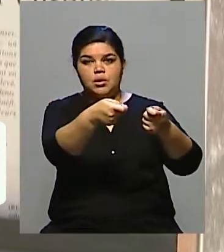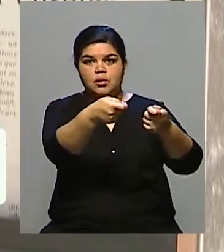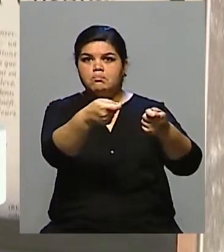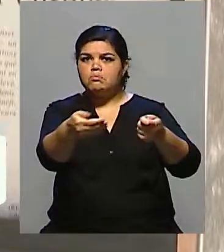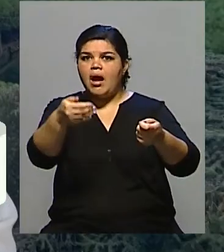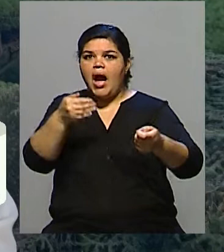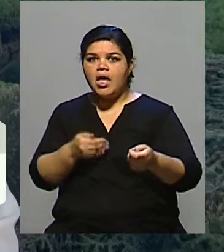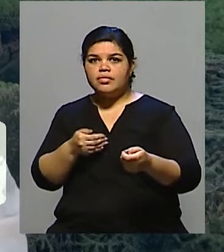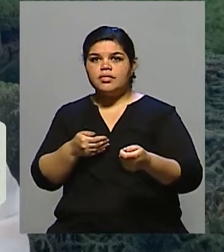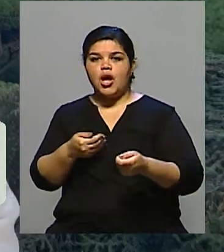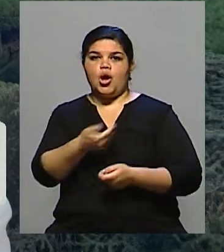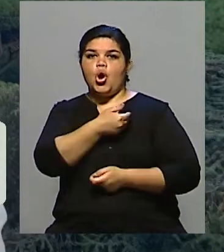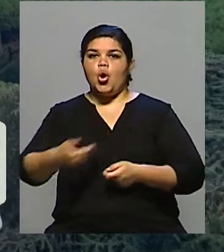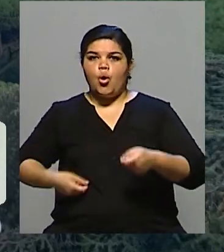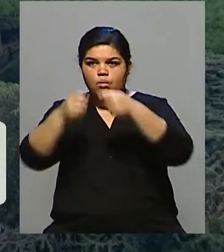gobierno.